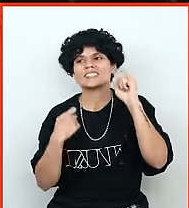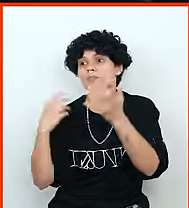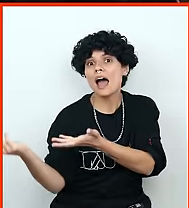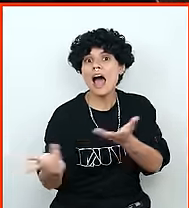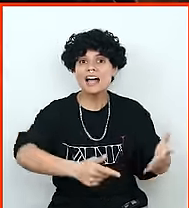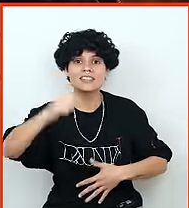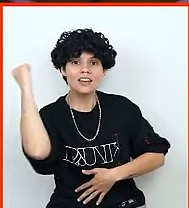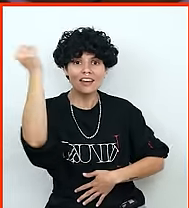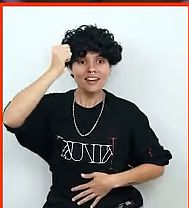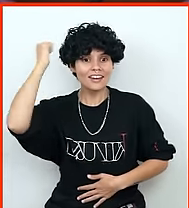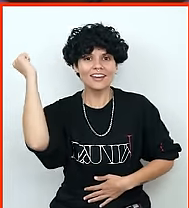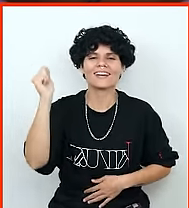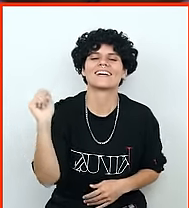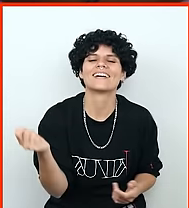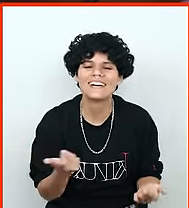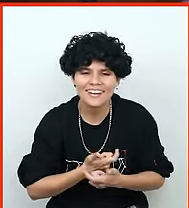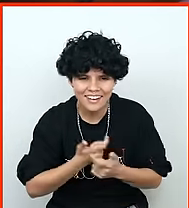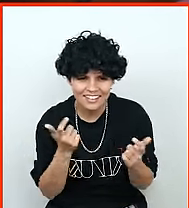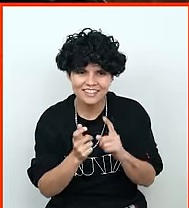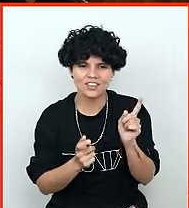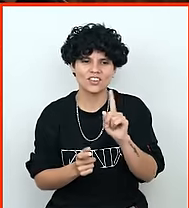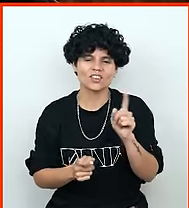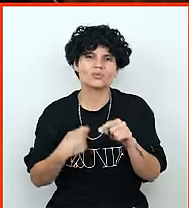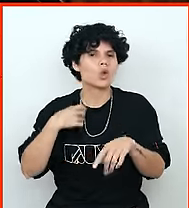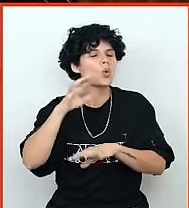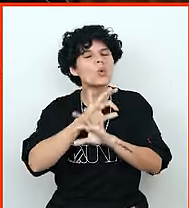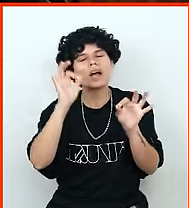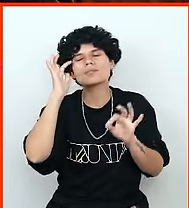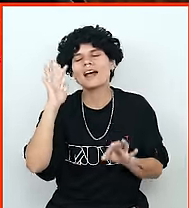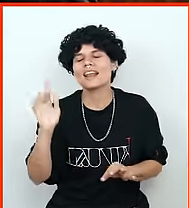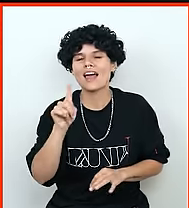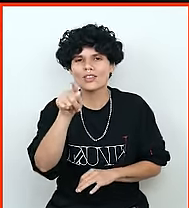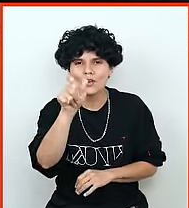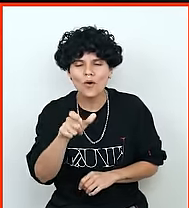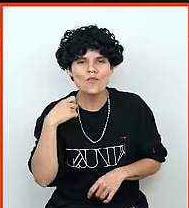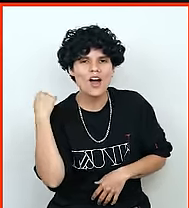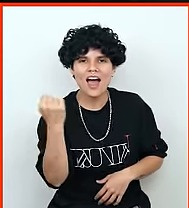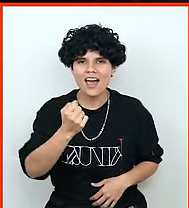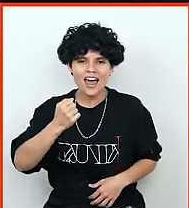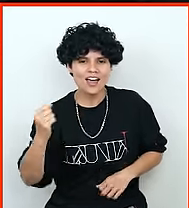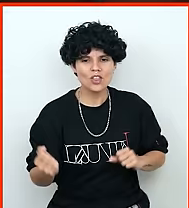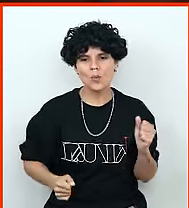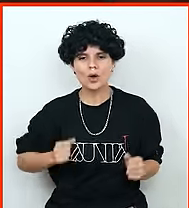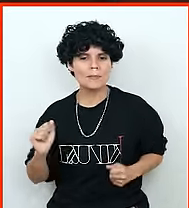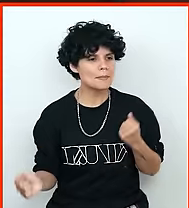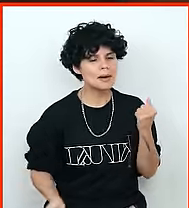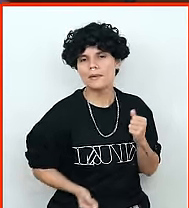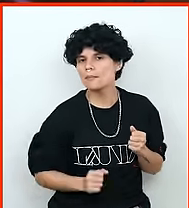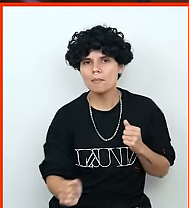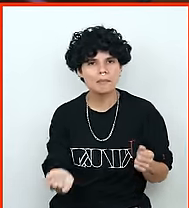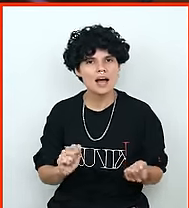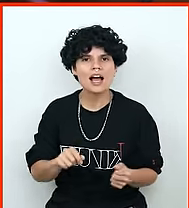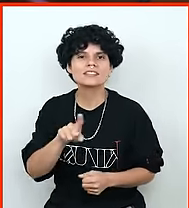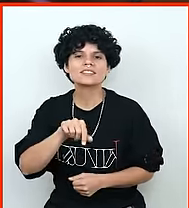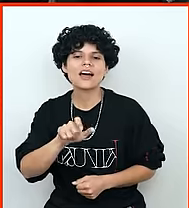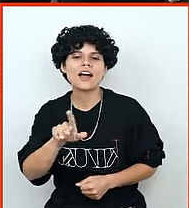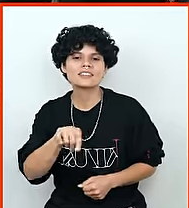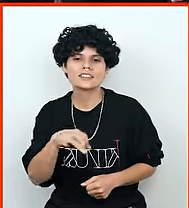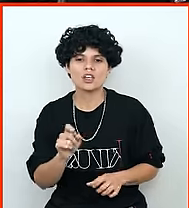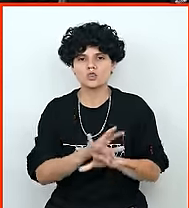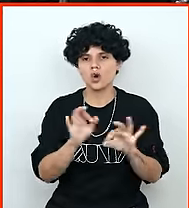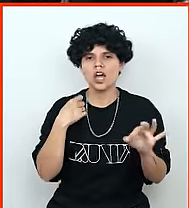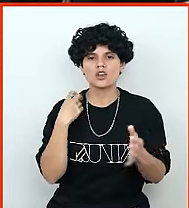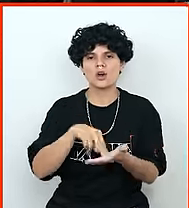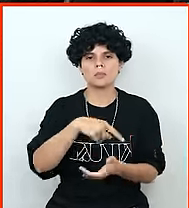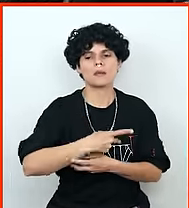¿qué pase, Blanquita no Nieves? No te hubiese imaginado nunca bailando salsa. Sí, mi rey baila y me defiende y toda la weá. ¿Sí?